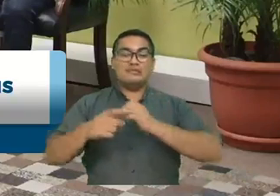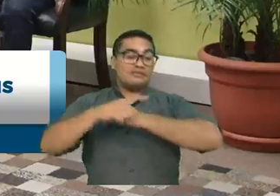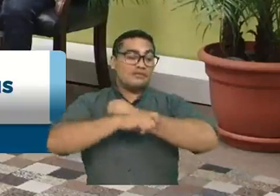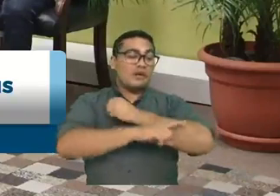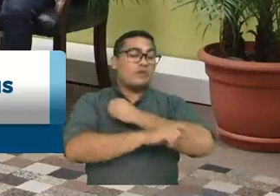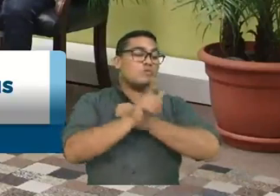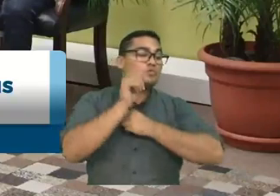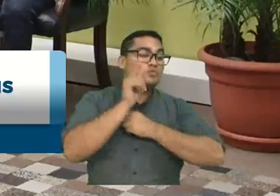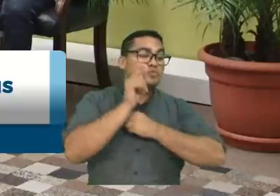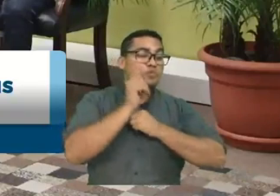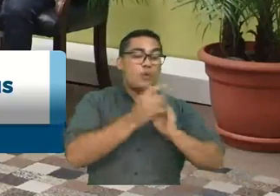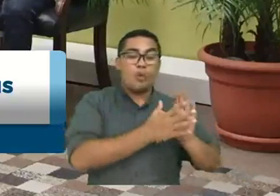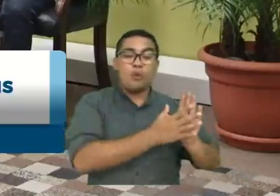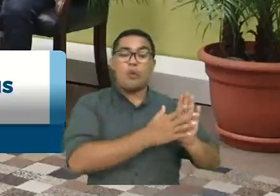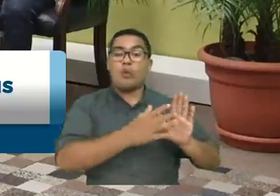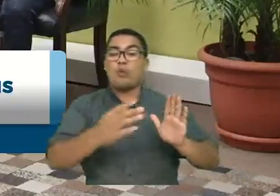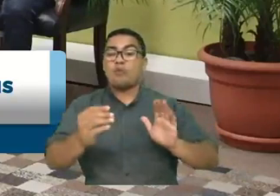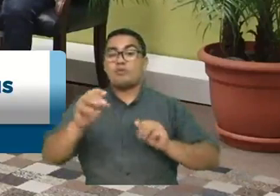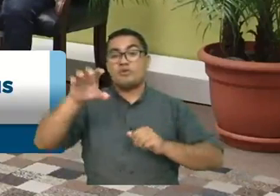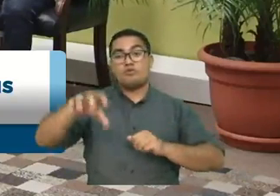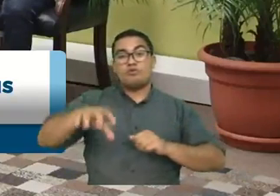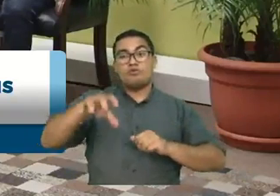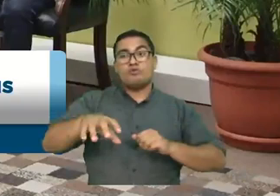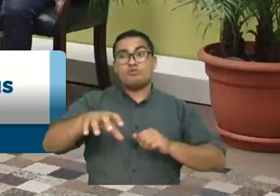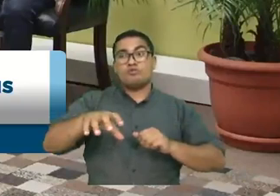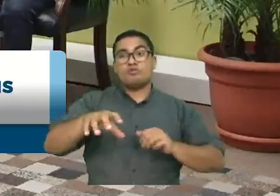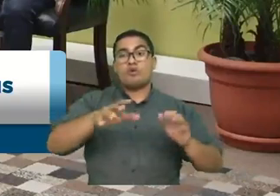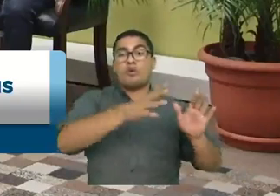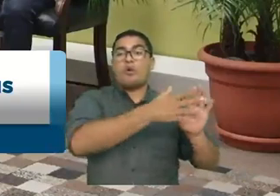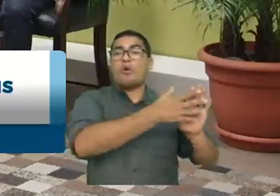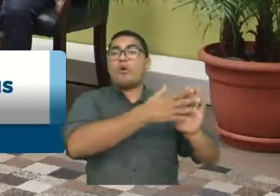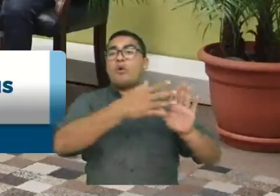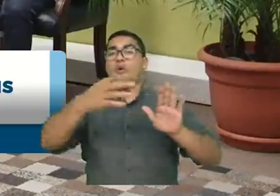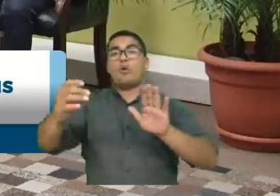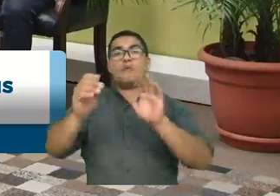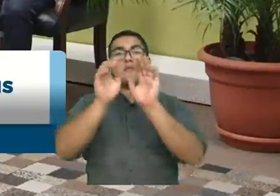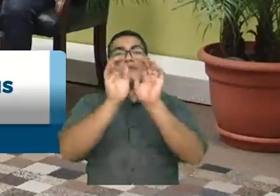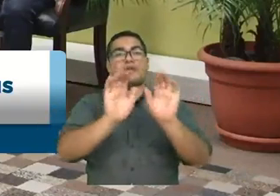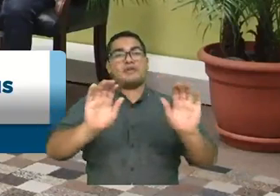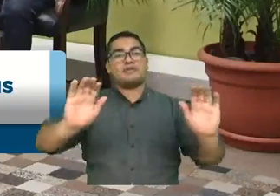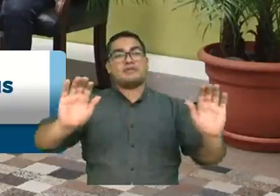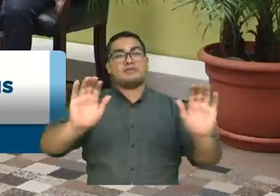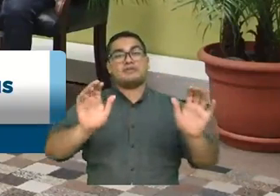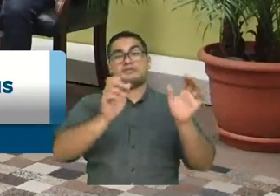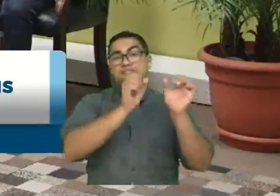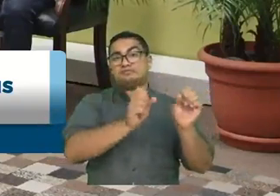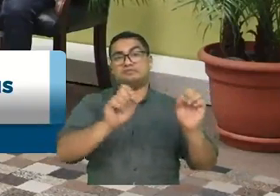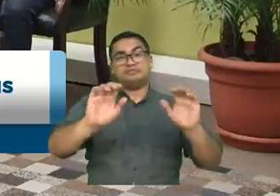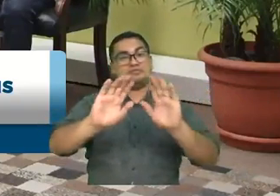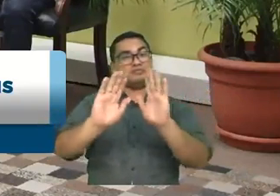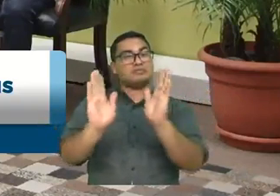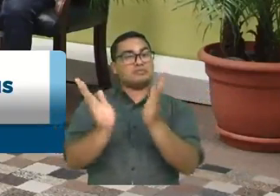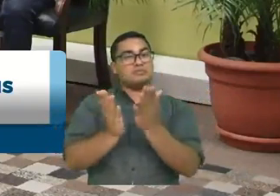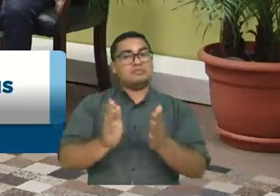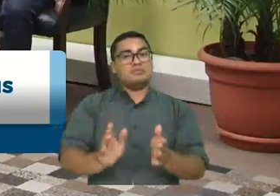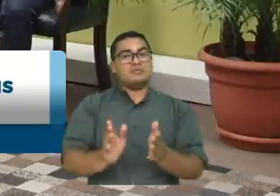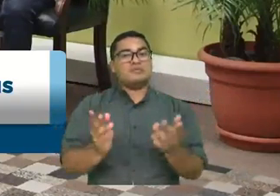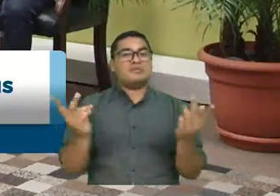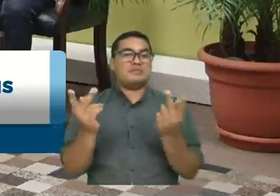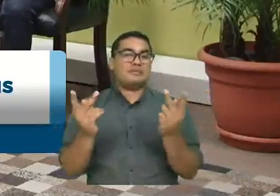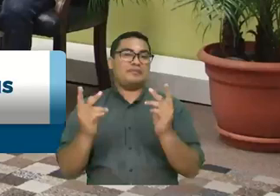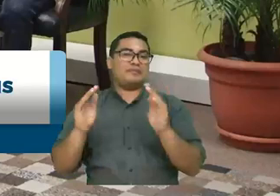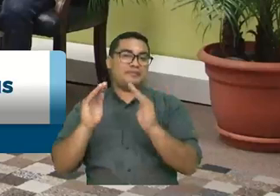que usted estaba hablando al inicio. Sí, y del perro hacia el humano, o sea, la persona que... El perro que convive con la persona de la